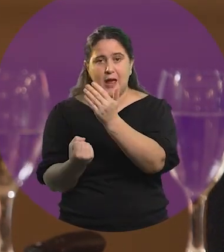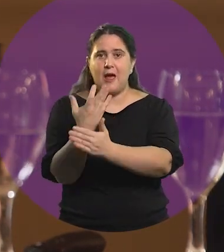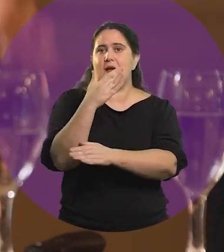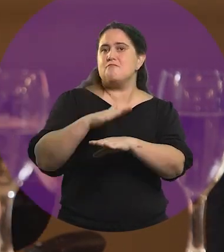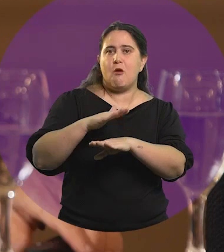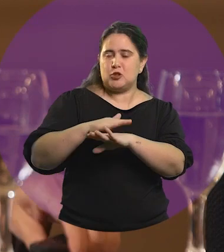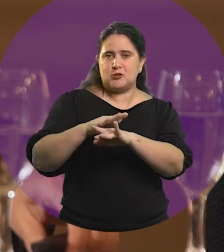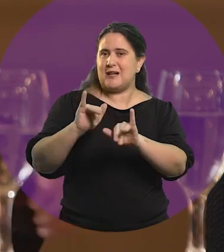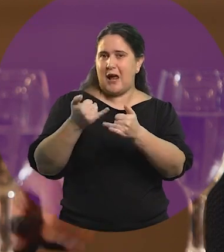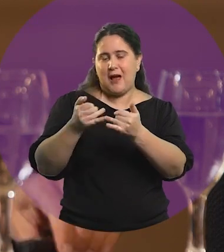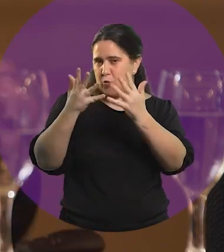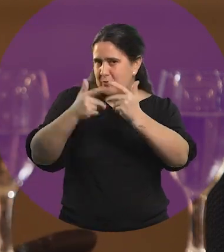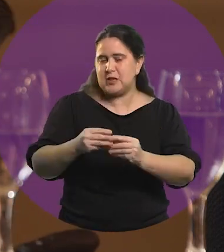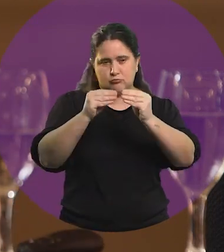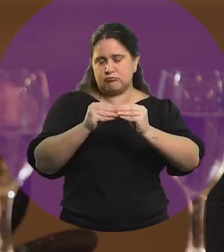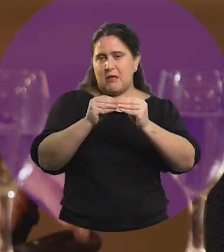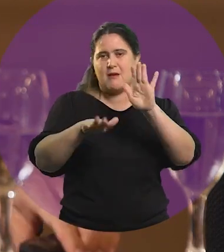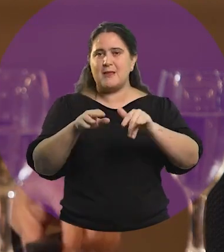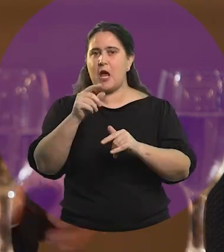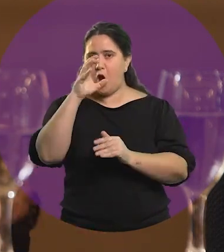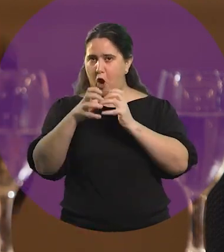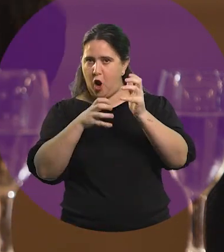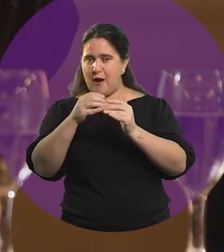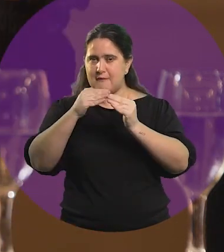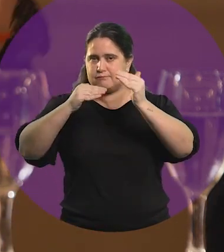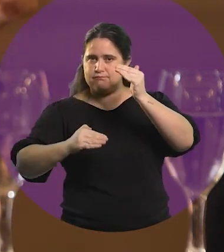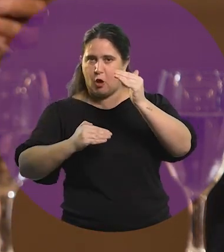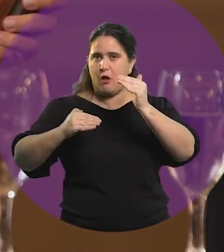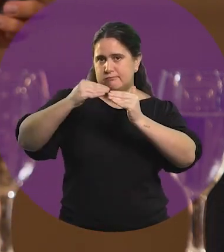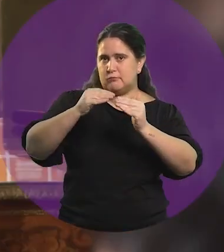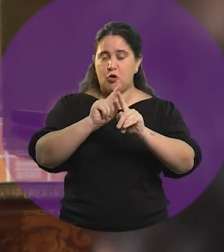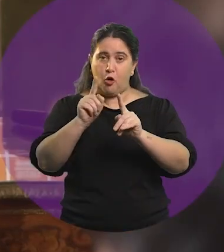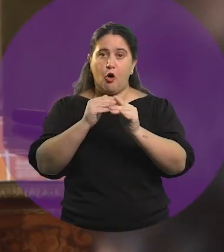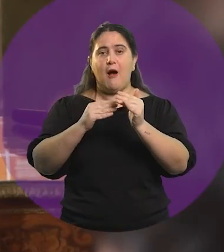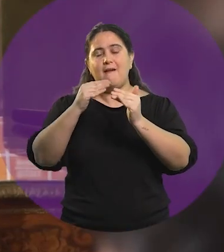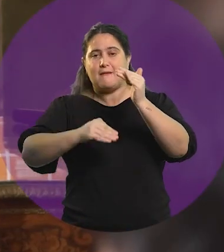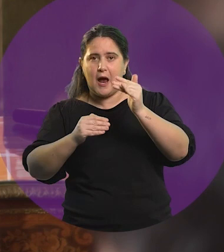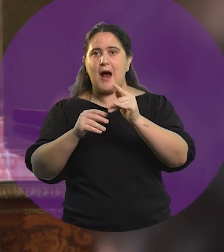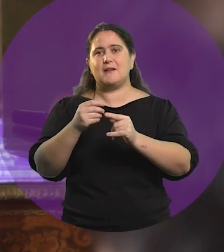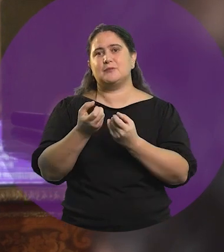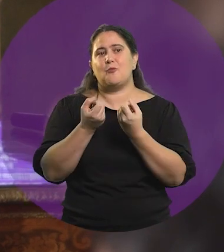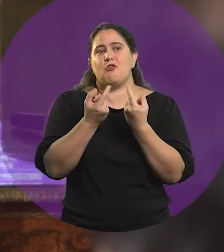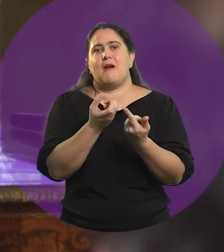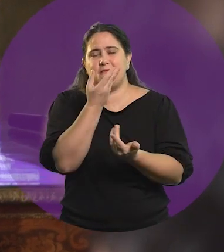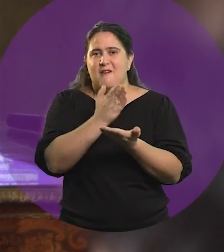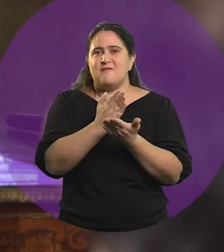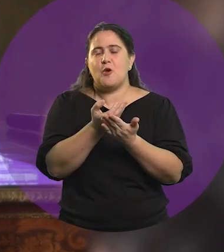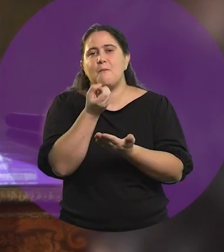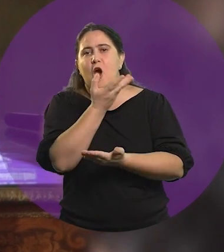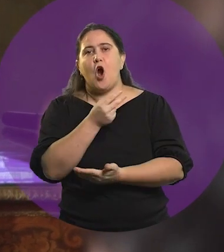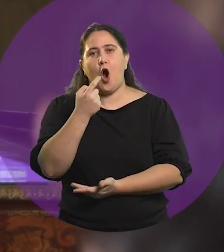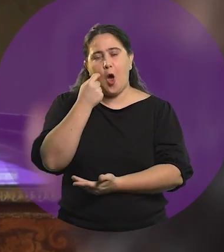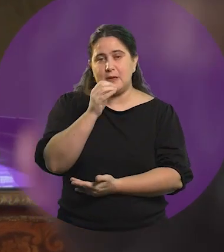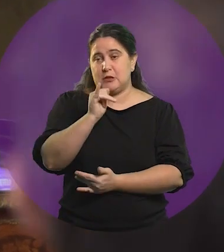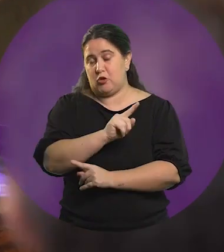construirlo automáticamente va calculando que con el color va indicando si hay brechas, si la brecha es favorable a los varones o no hay brecha, ¿sí? La segunda herramienta de visualización